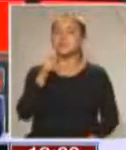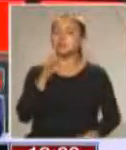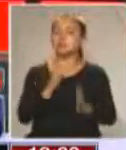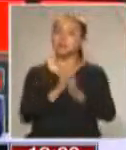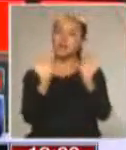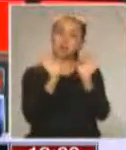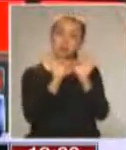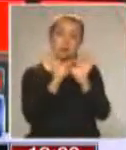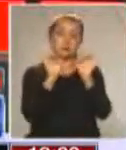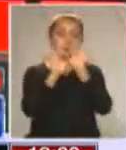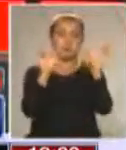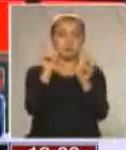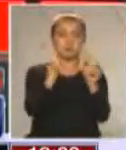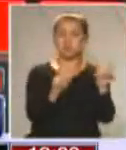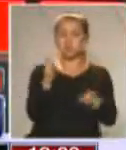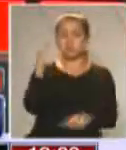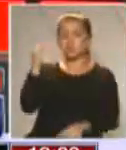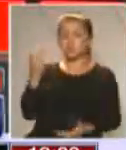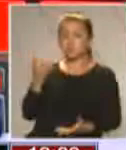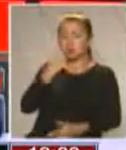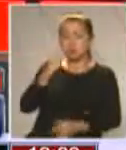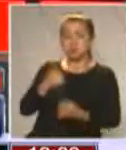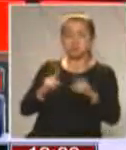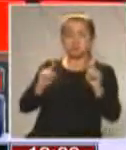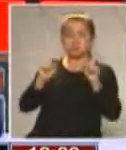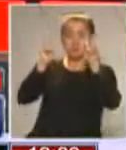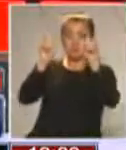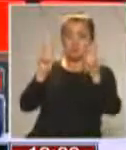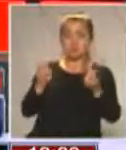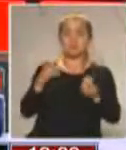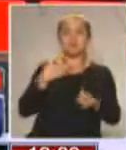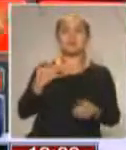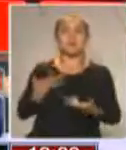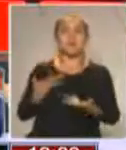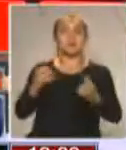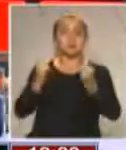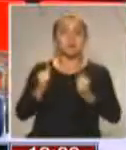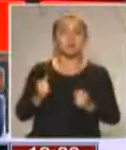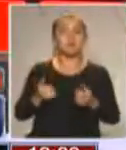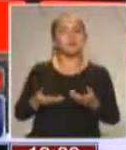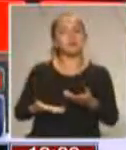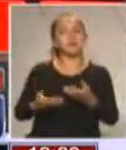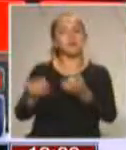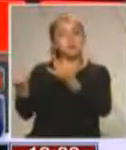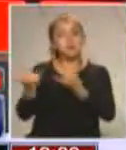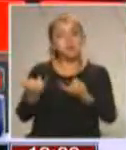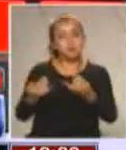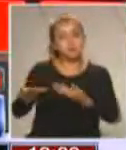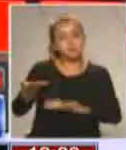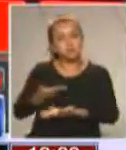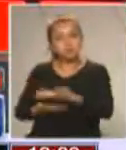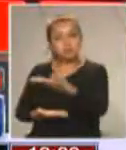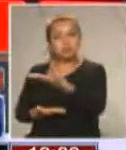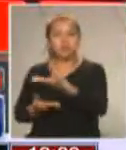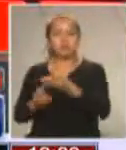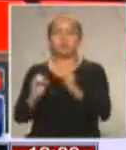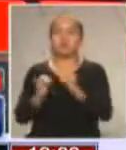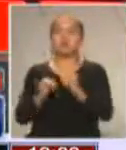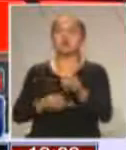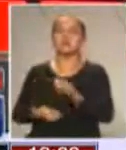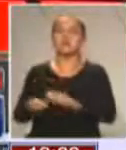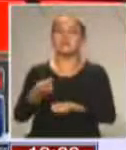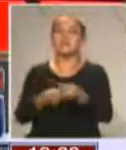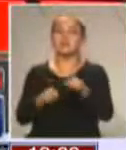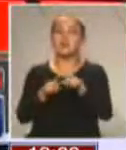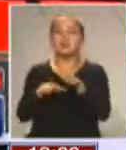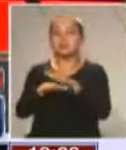sobre todo tal vez para las personas que no manejan y no conocen tanto este caso, por qué podría ser tráfico de influencia o conflicto de influencia o tráfico de